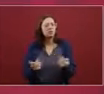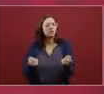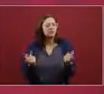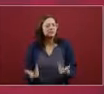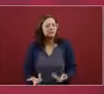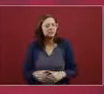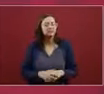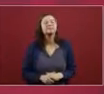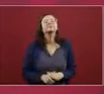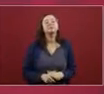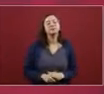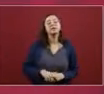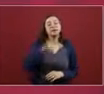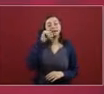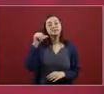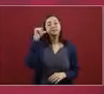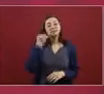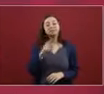que cada 15 días